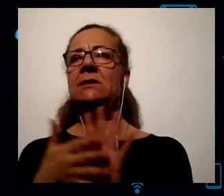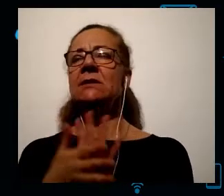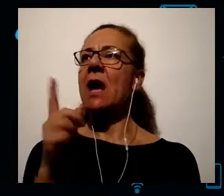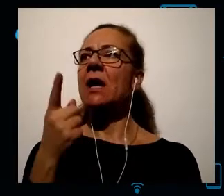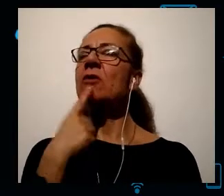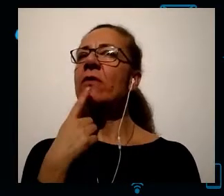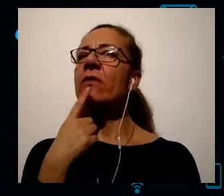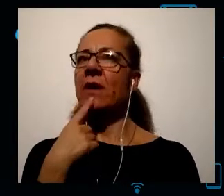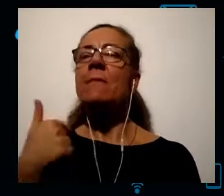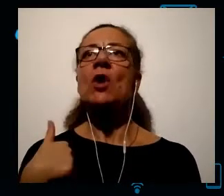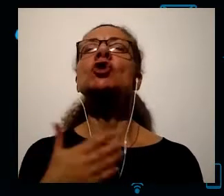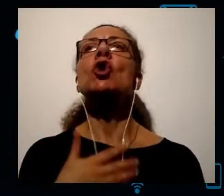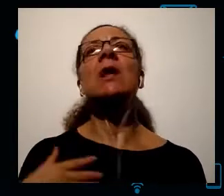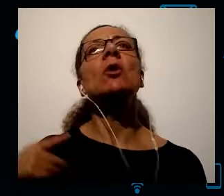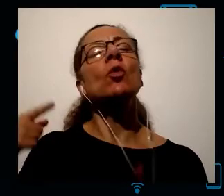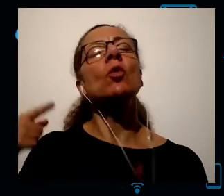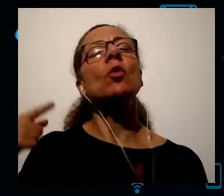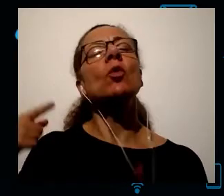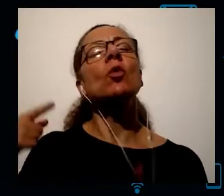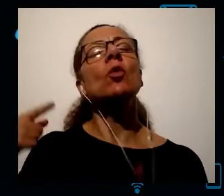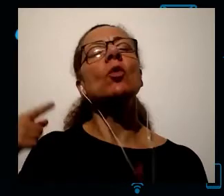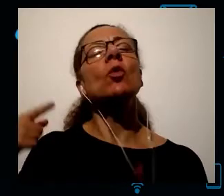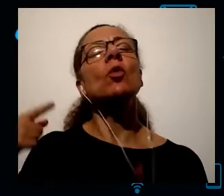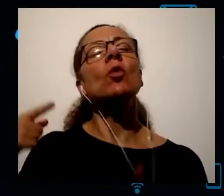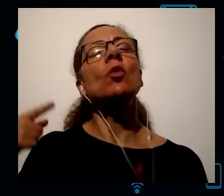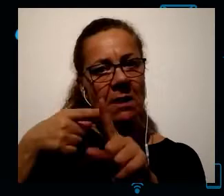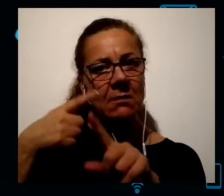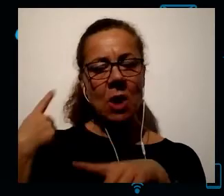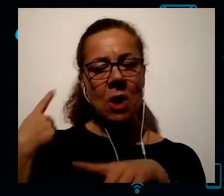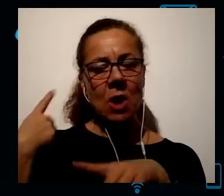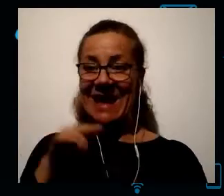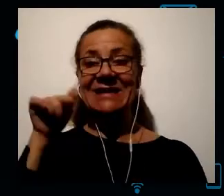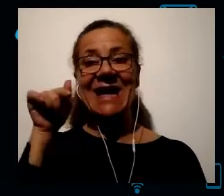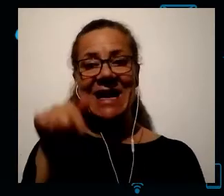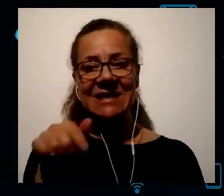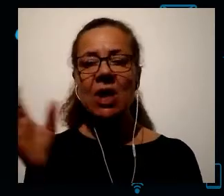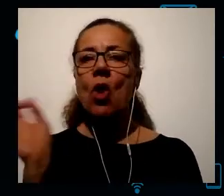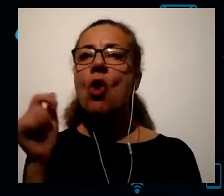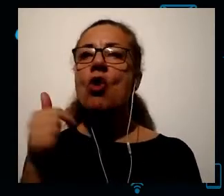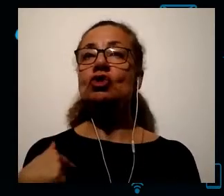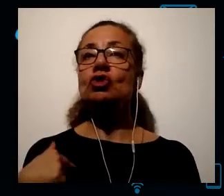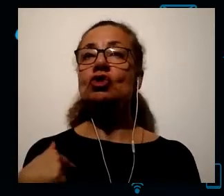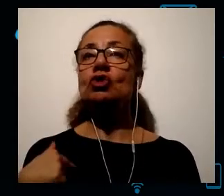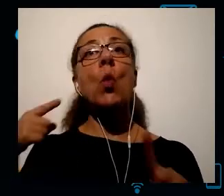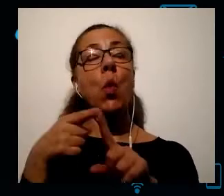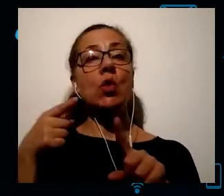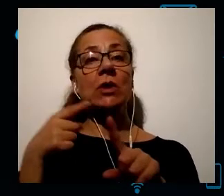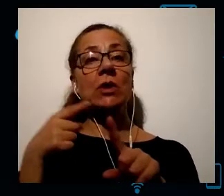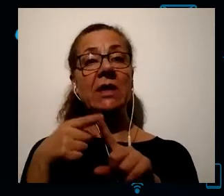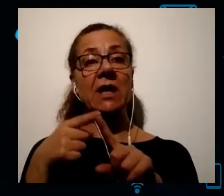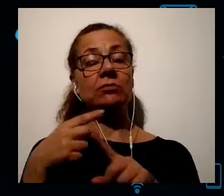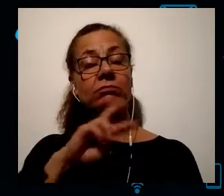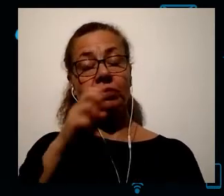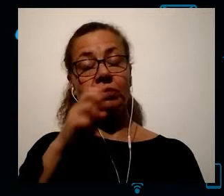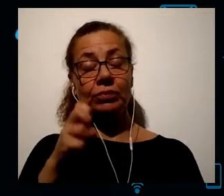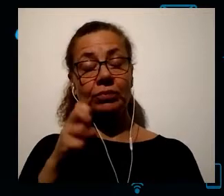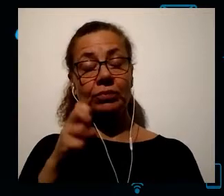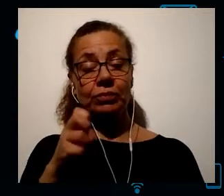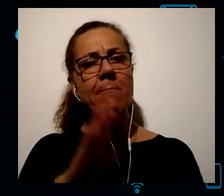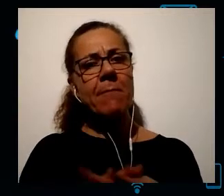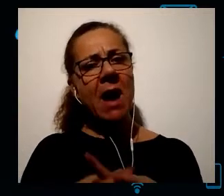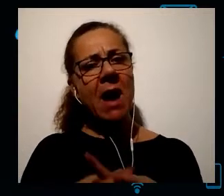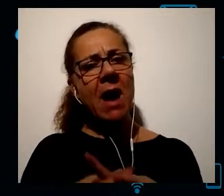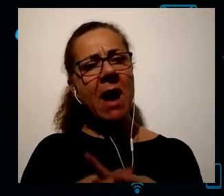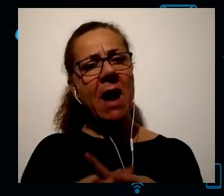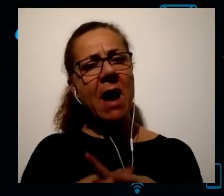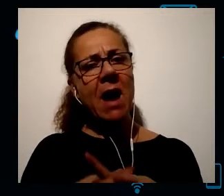cliente y yo yo quiero utilizar los medios digitales de esta manera o quiero yo utilizar los medios digitales para hacer estas cosas y